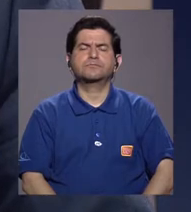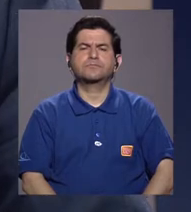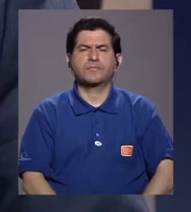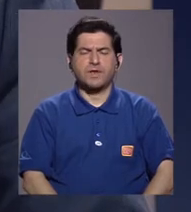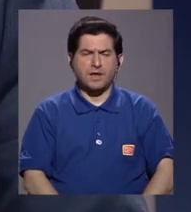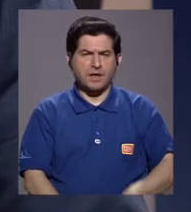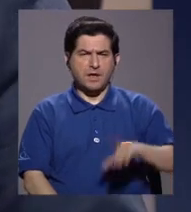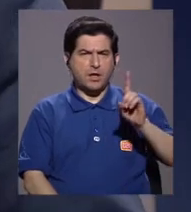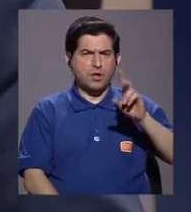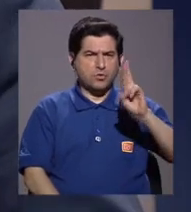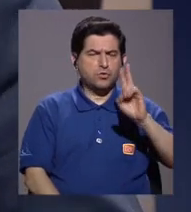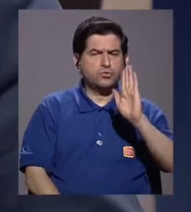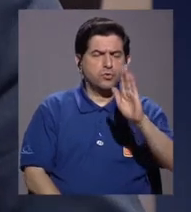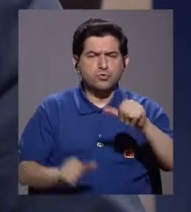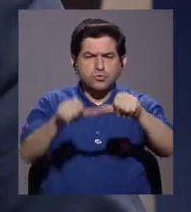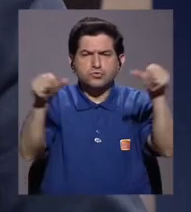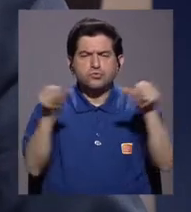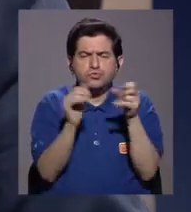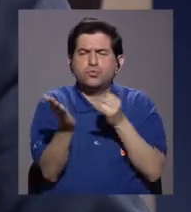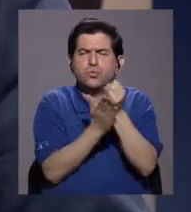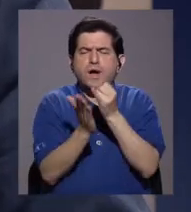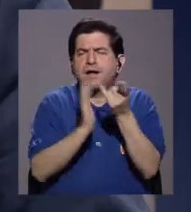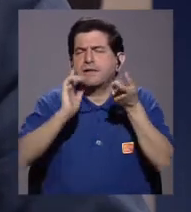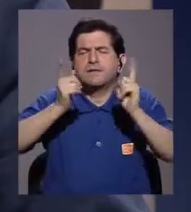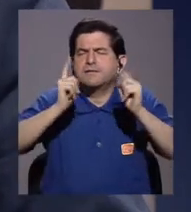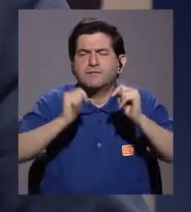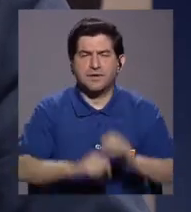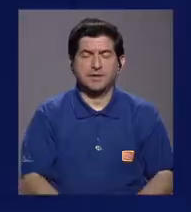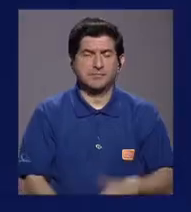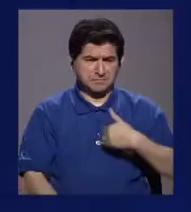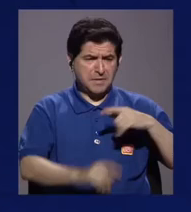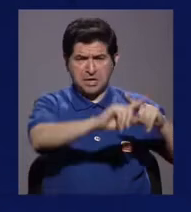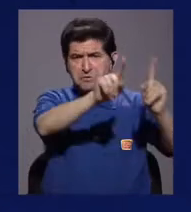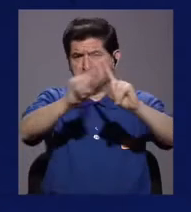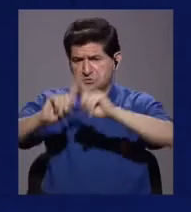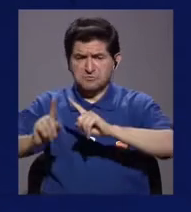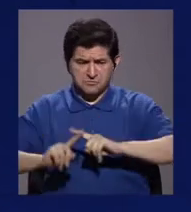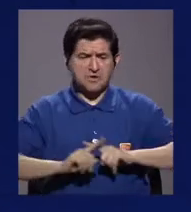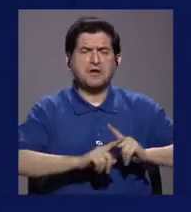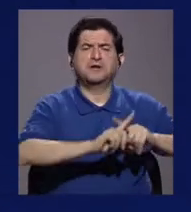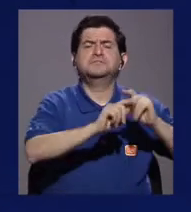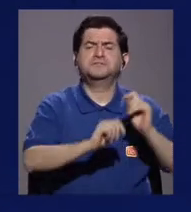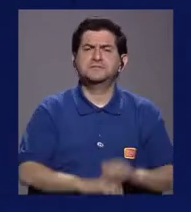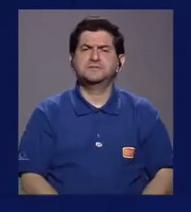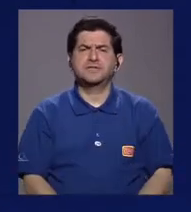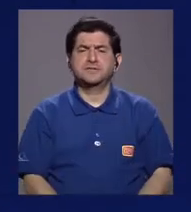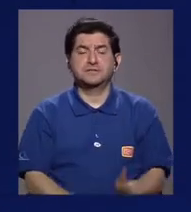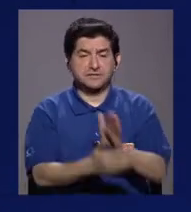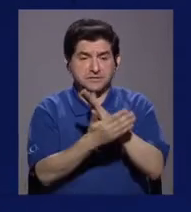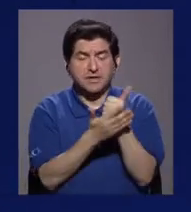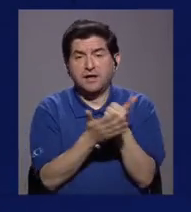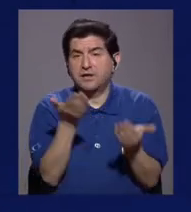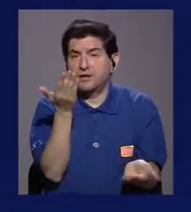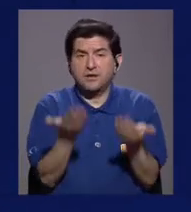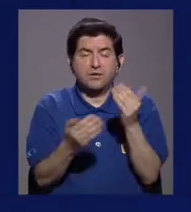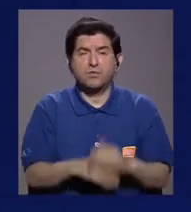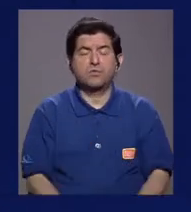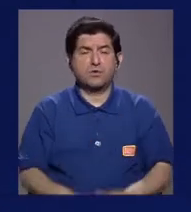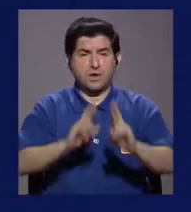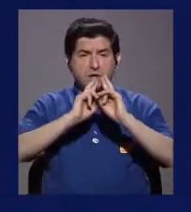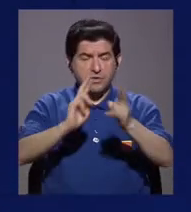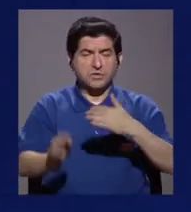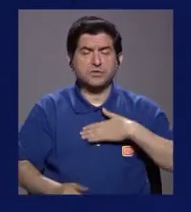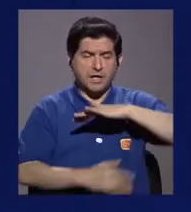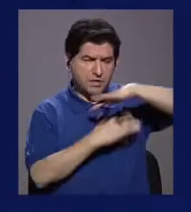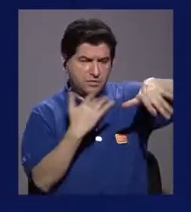doctor cuál es su línea de investigación pues tengo varias y muchas de ellas han